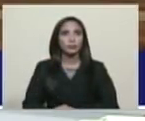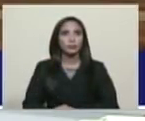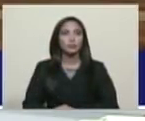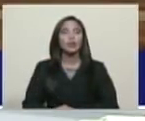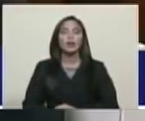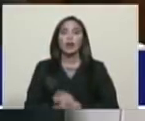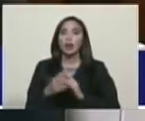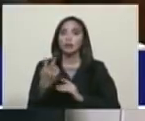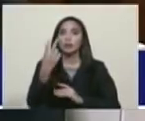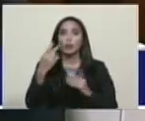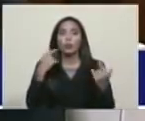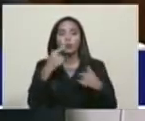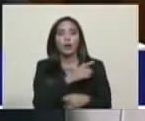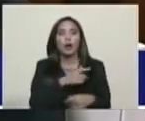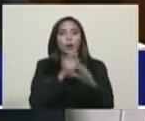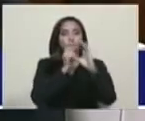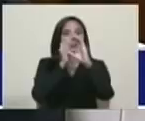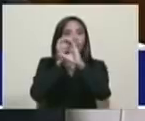mundial de oro.